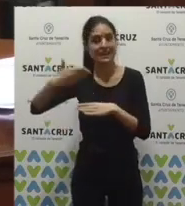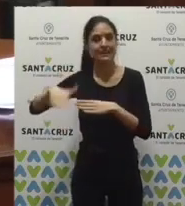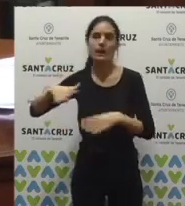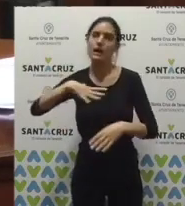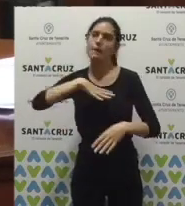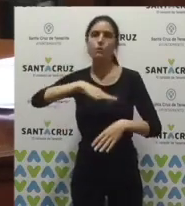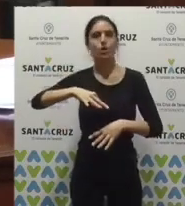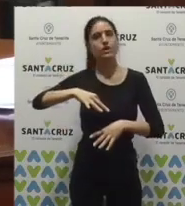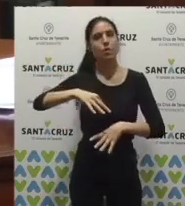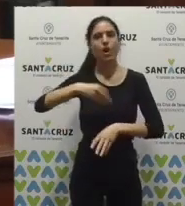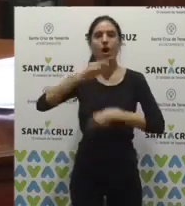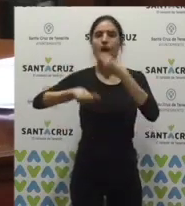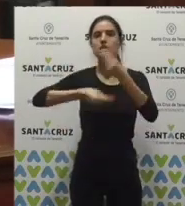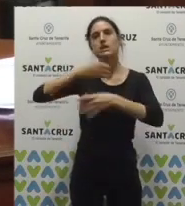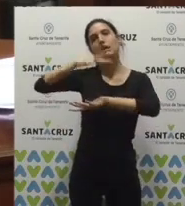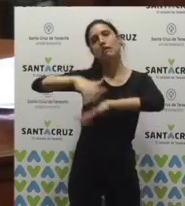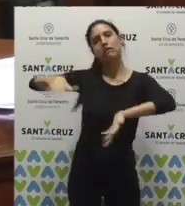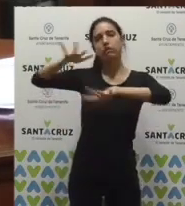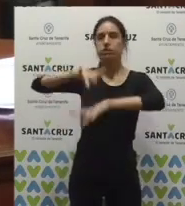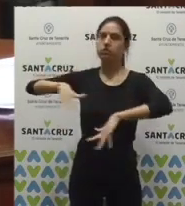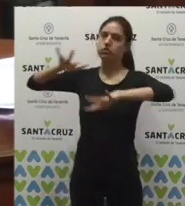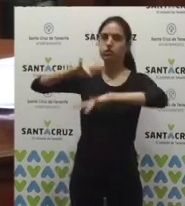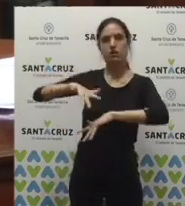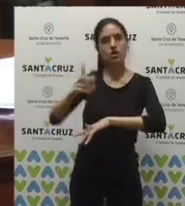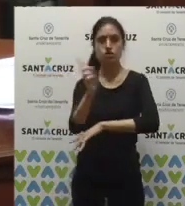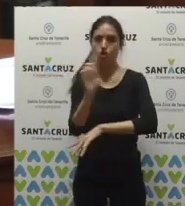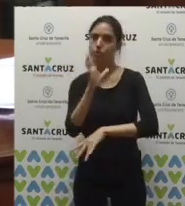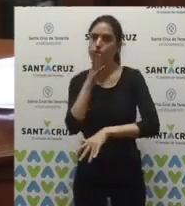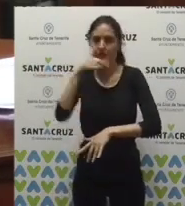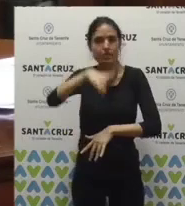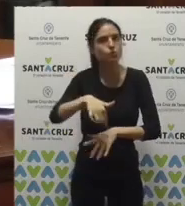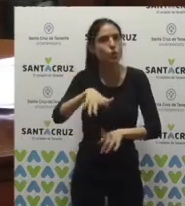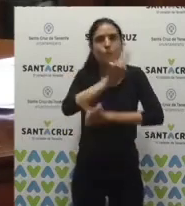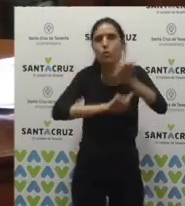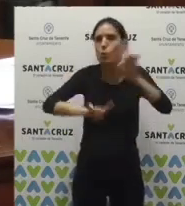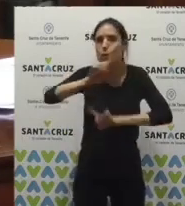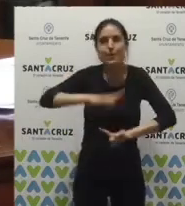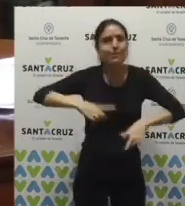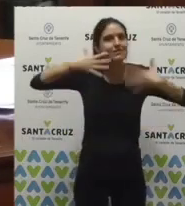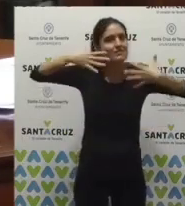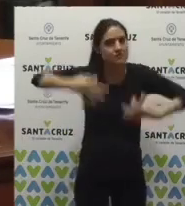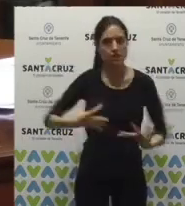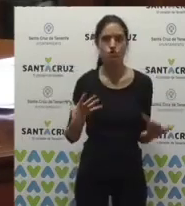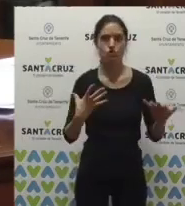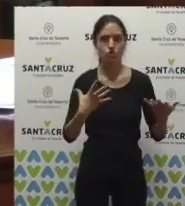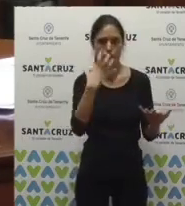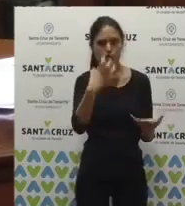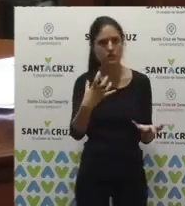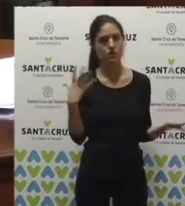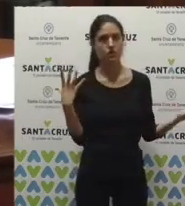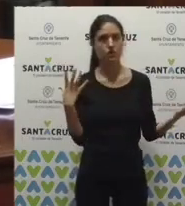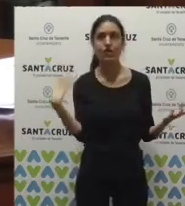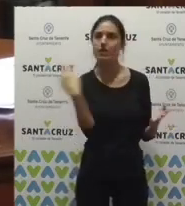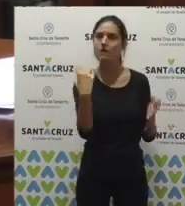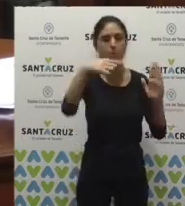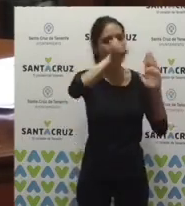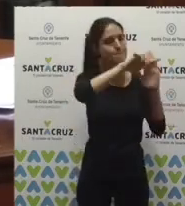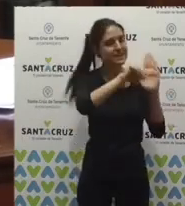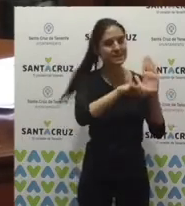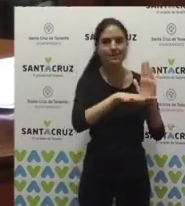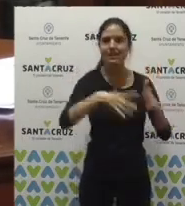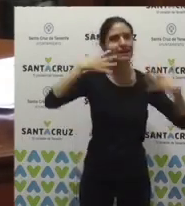con algo tan serio como este por tanto tenemos que aplicar medidas que sean reales y ajustadas